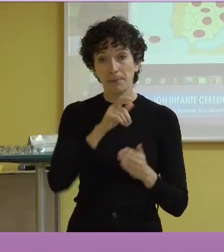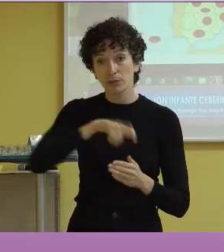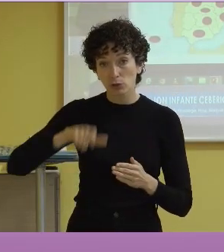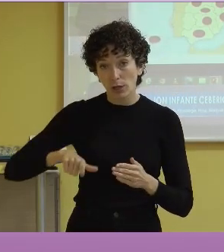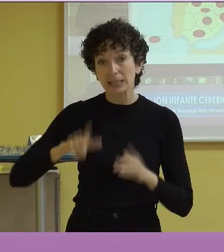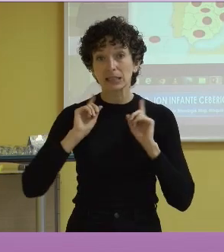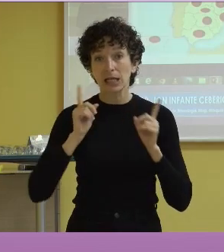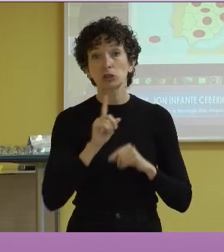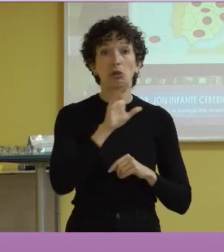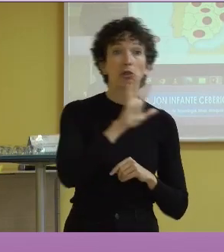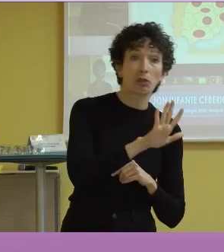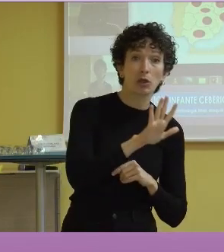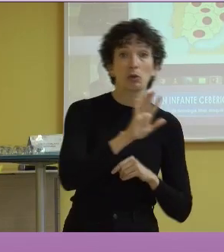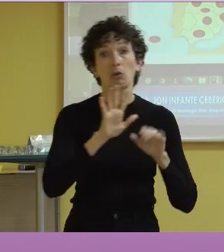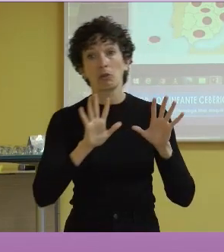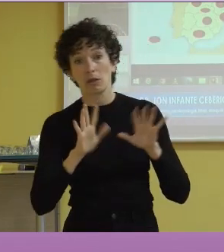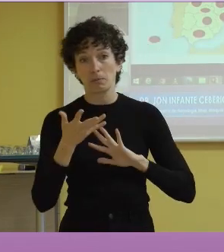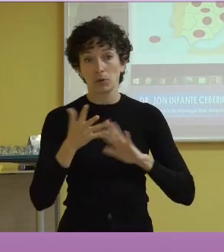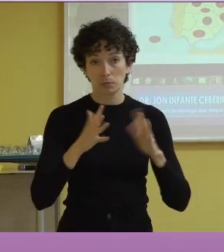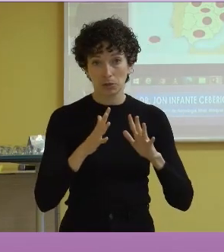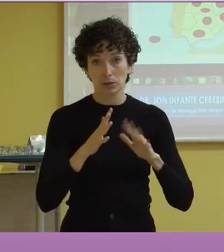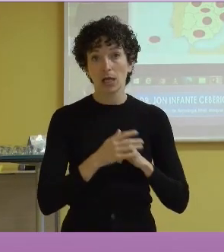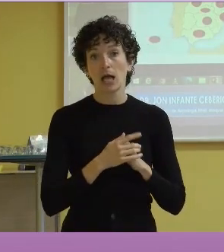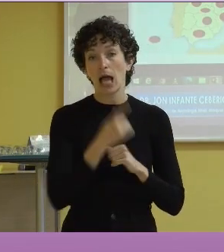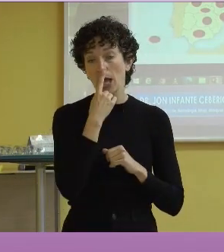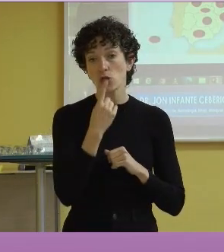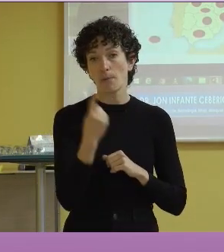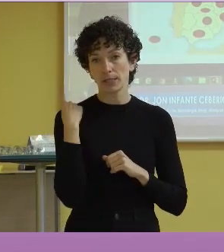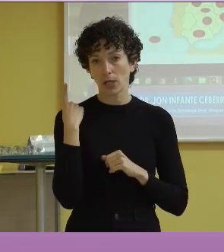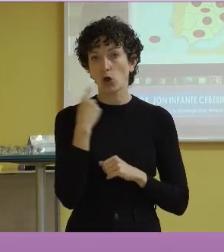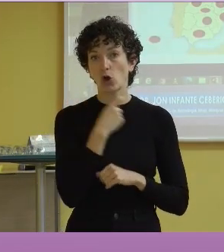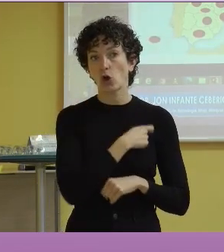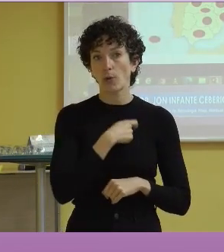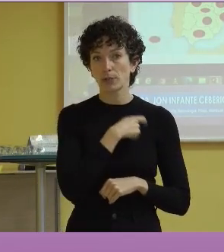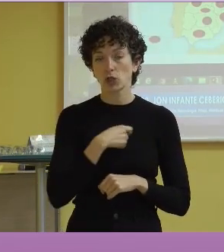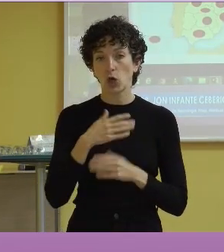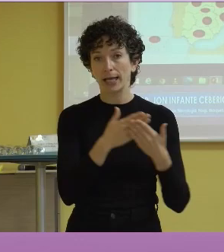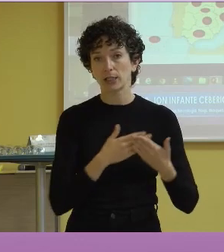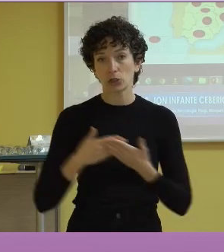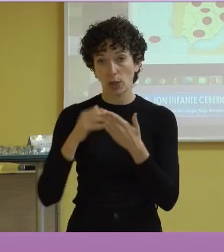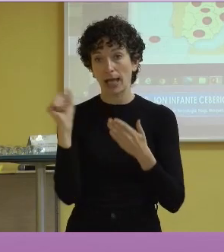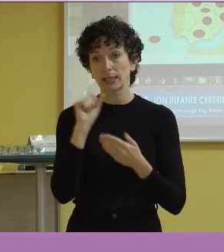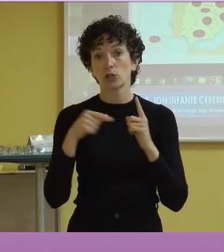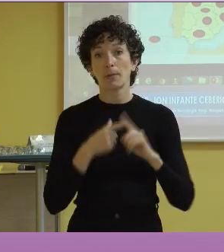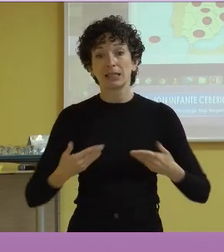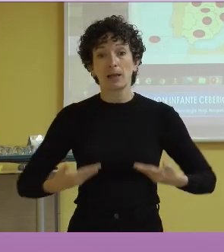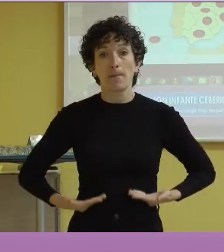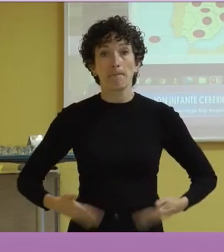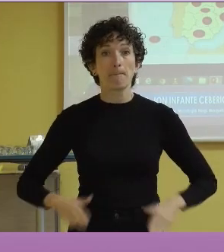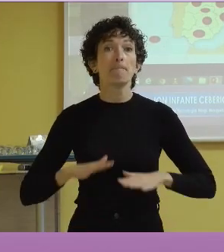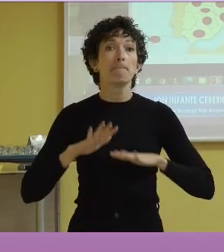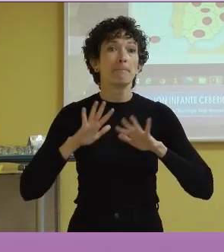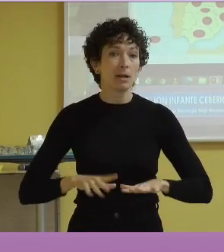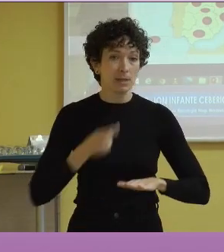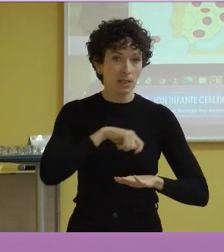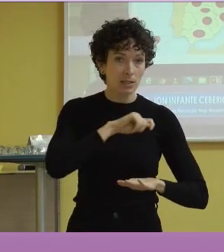habitantes. Y muy recientemente, el año pasado, ¿no?, pues de la Comisión de Estudio de Ataxias y Paraplegias en España se ha llevado a cabo bueno, pues como un